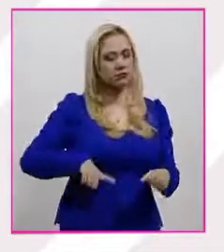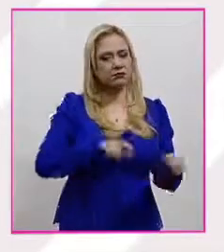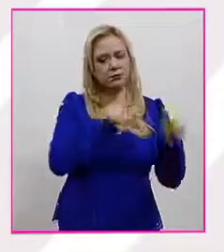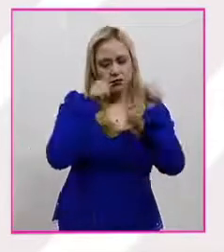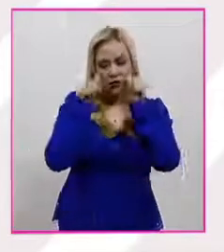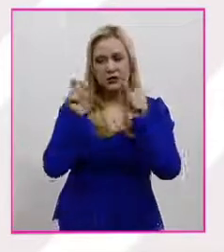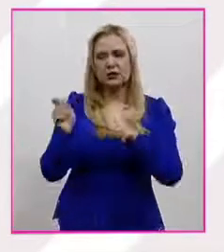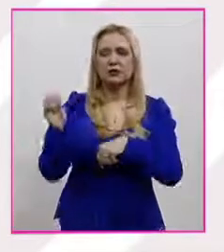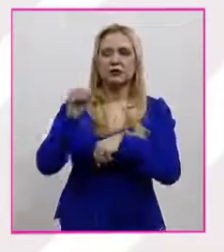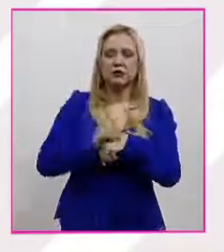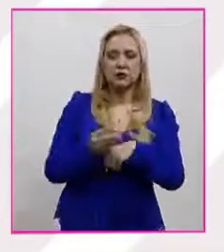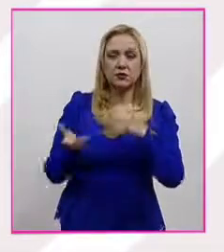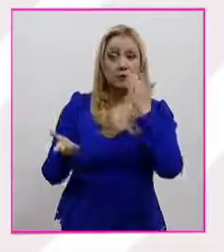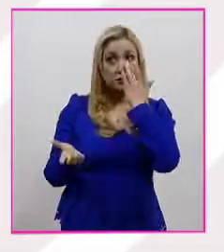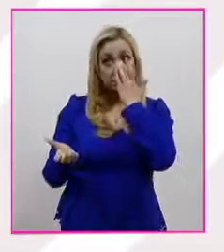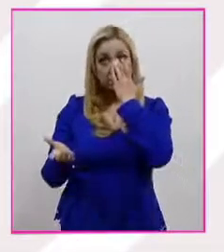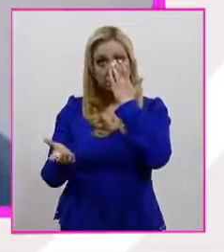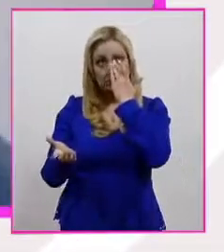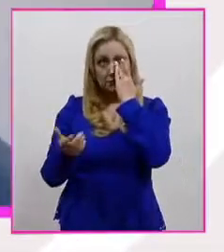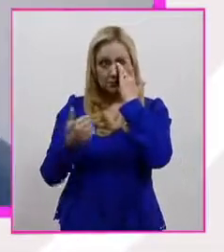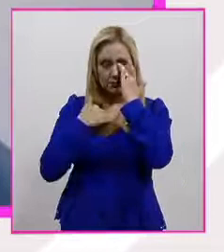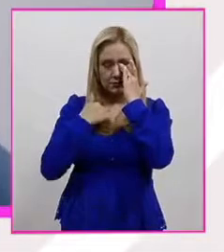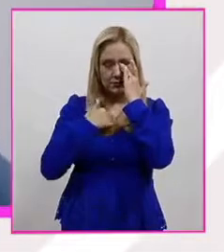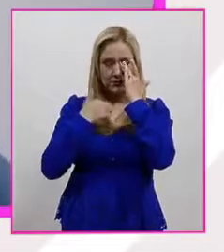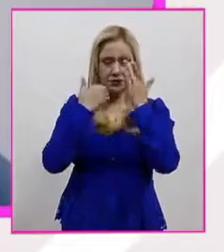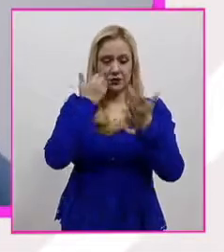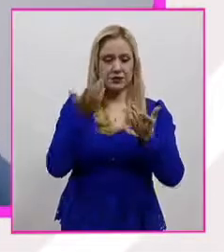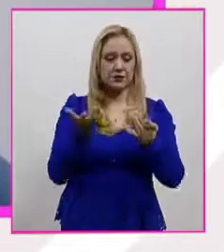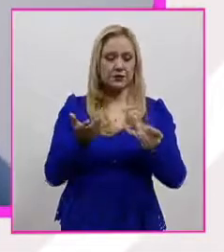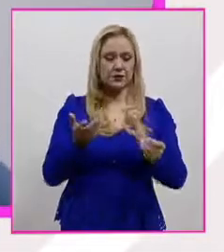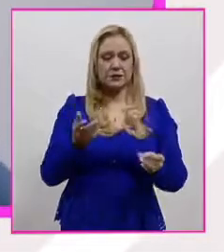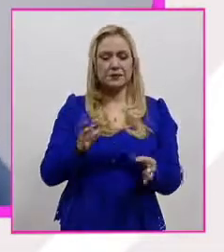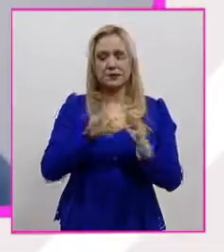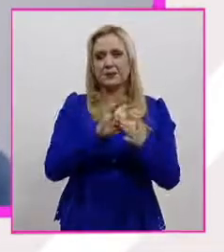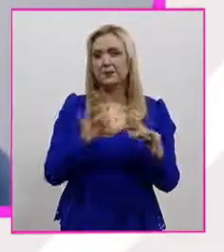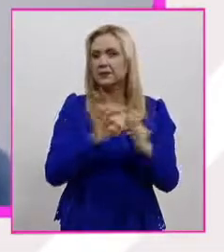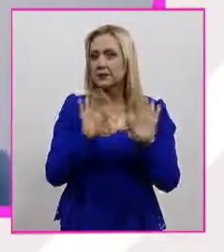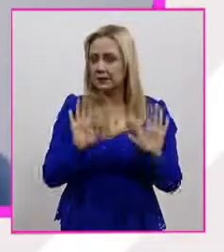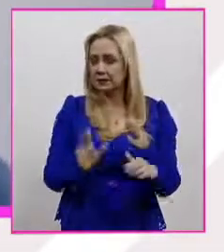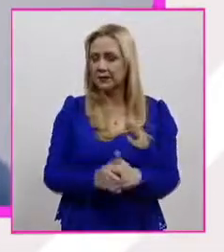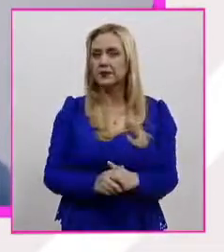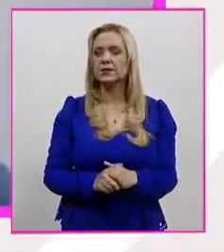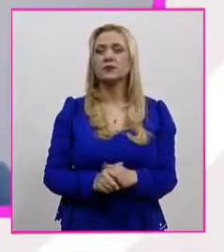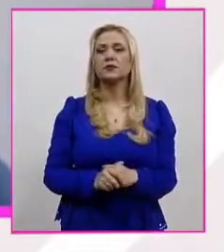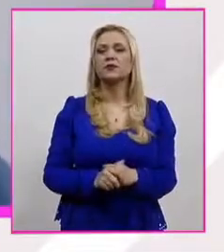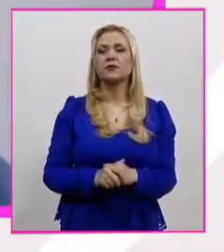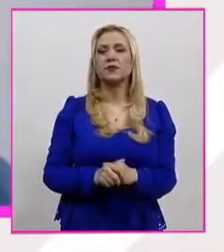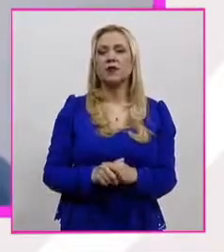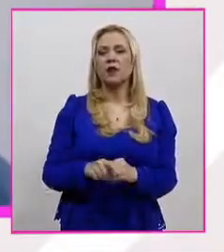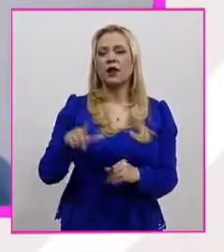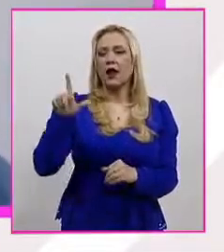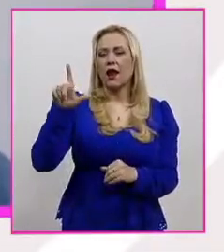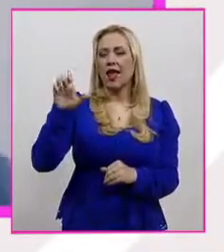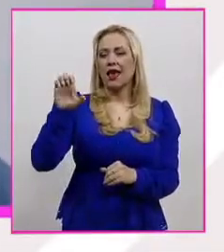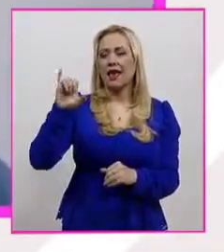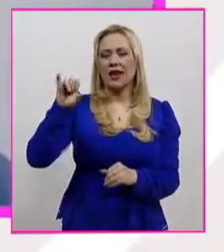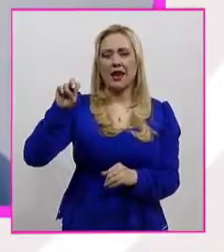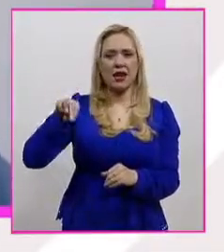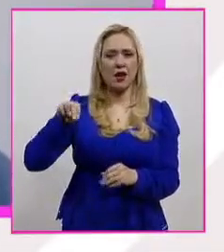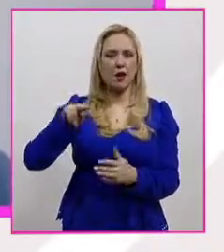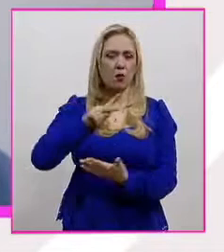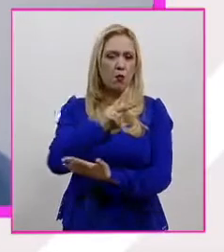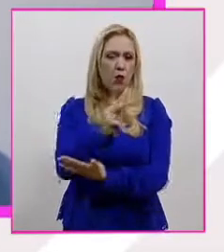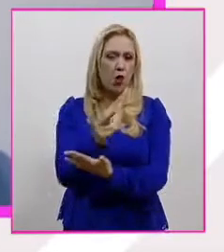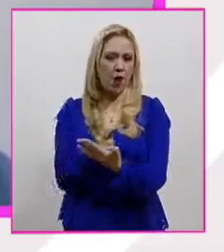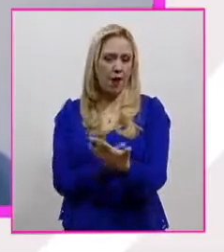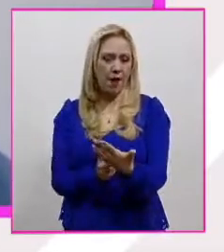sistema educativo. Y lo quiero hacer con un ejemplo concreto. Les platicaba un poco de LEN y cómo este programa decidió que ya esa